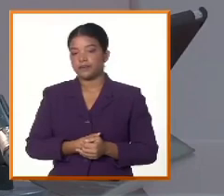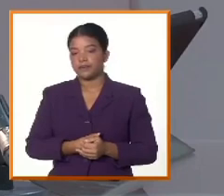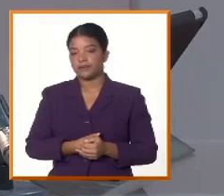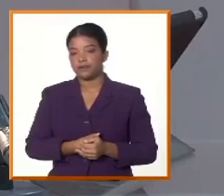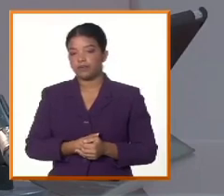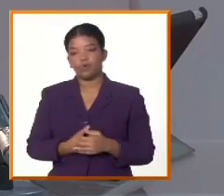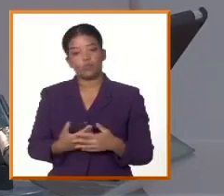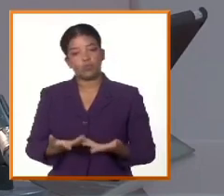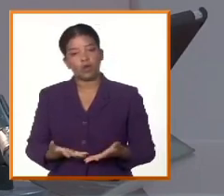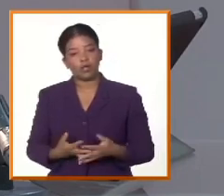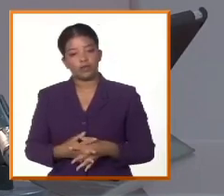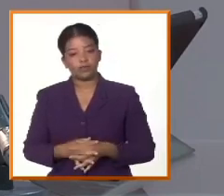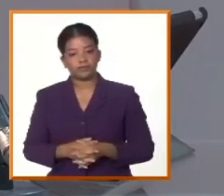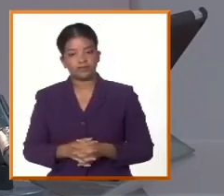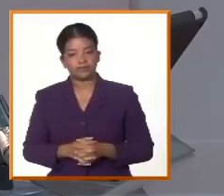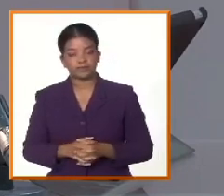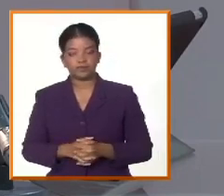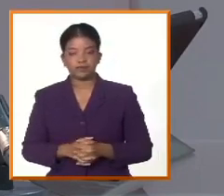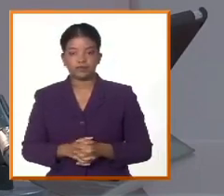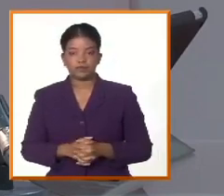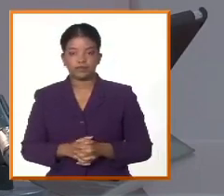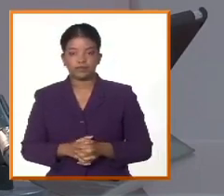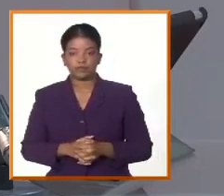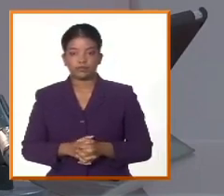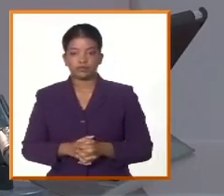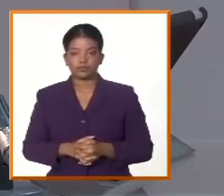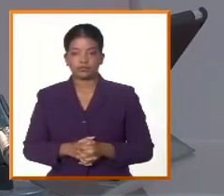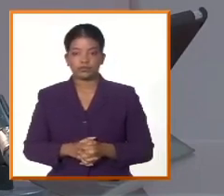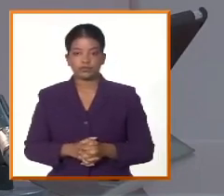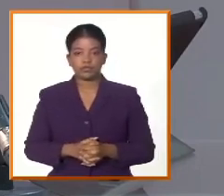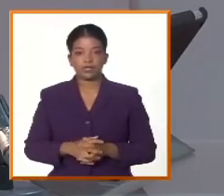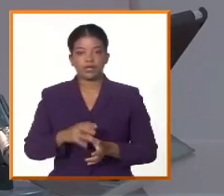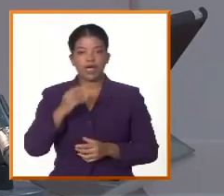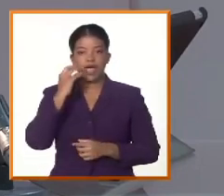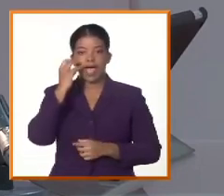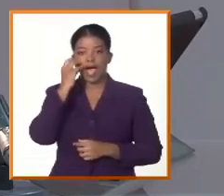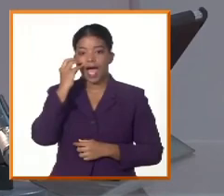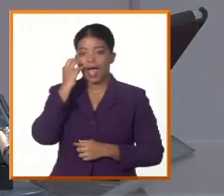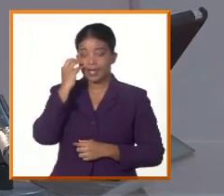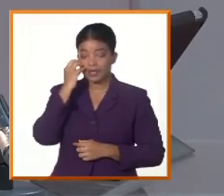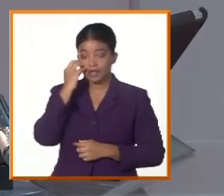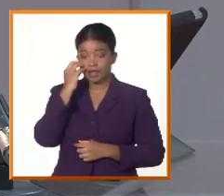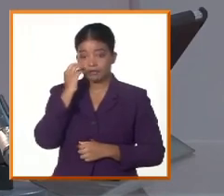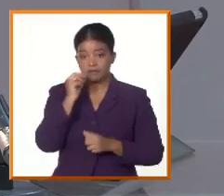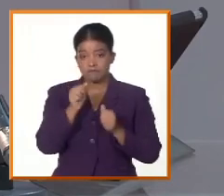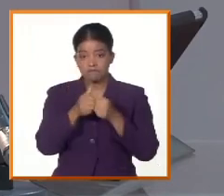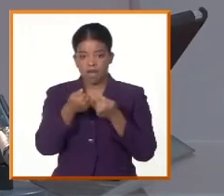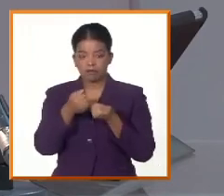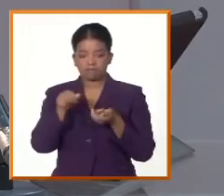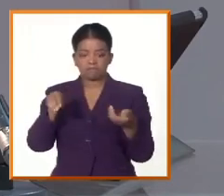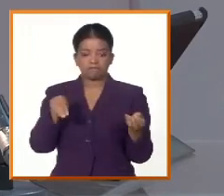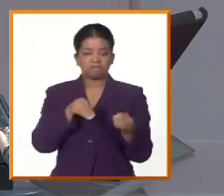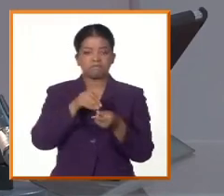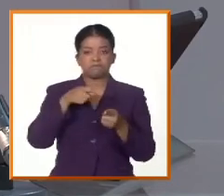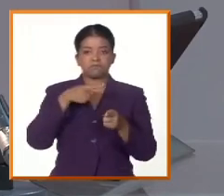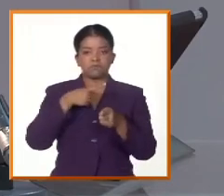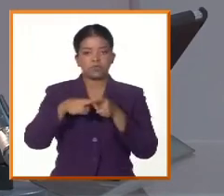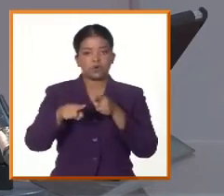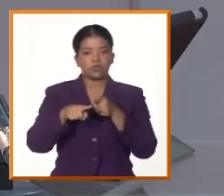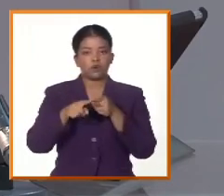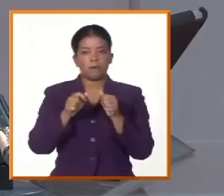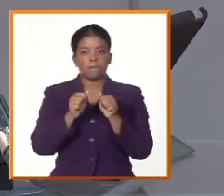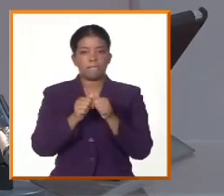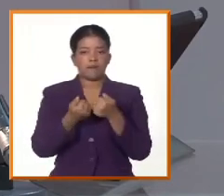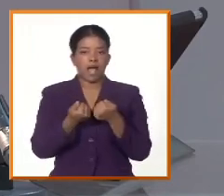en la sustitución parcial de la harina en diversos productos sea en pan o sea